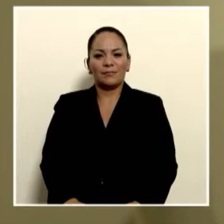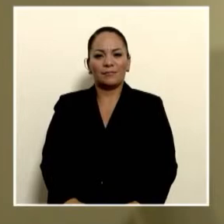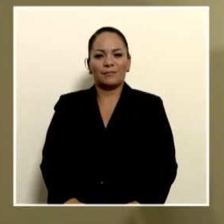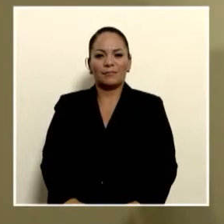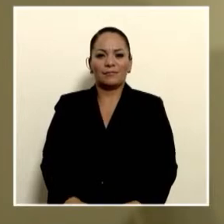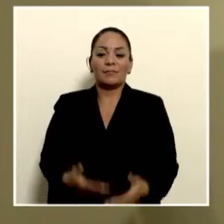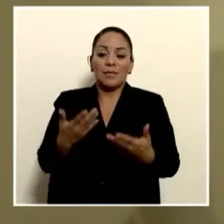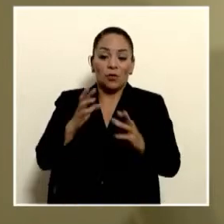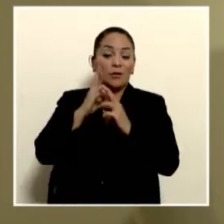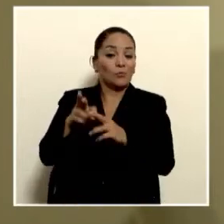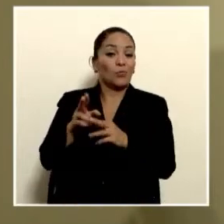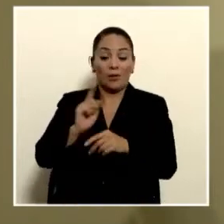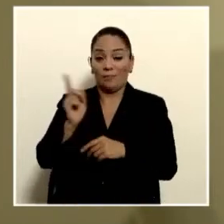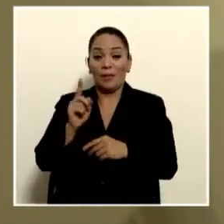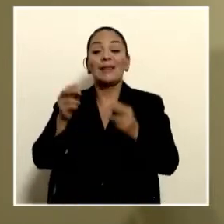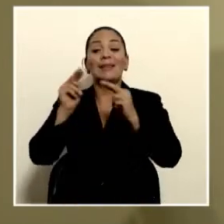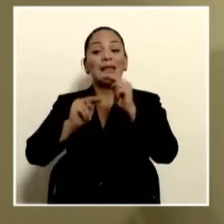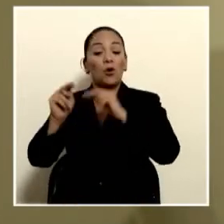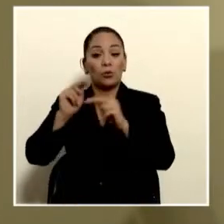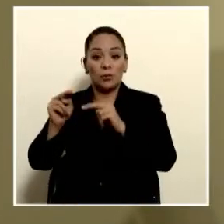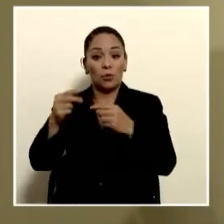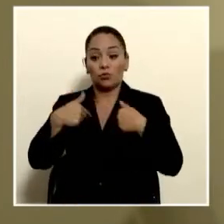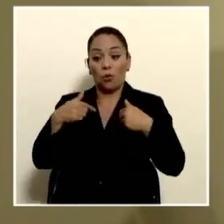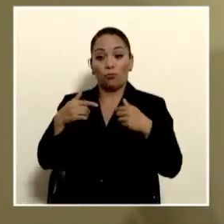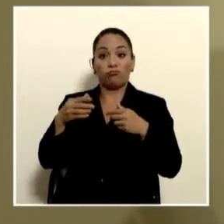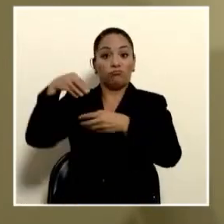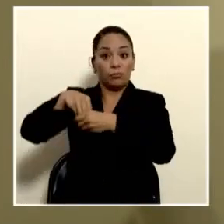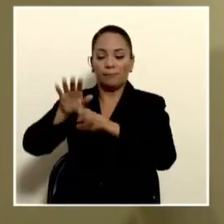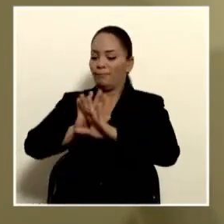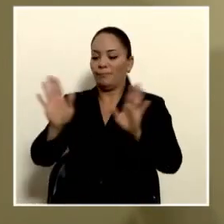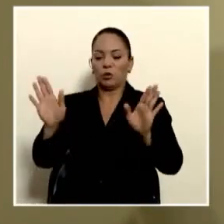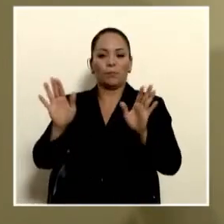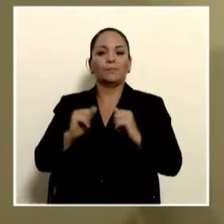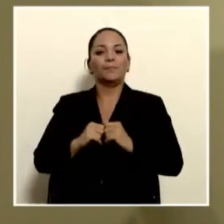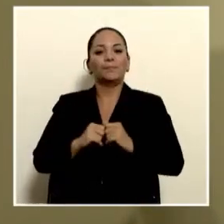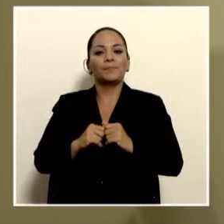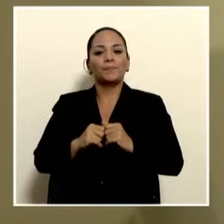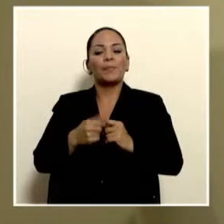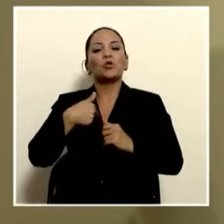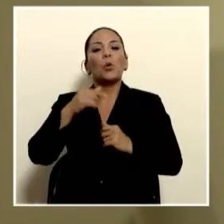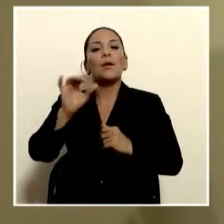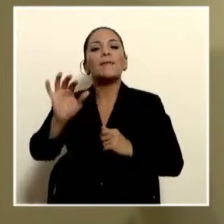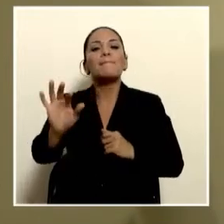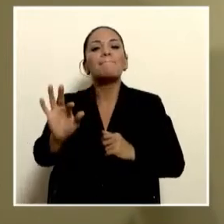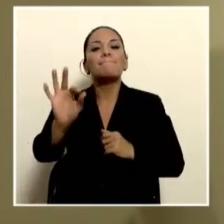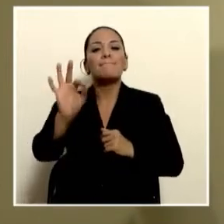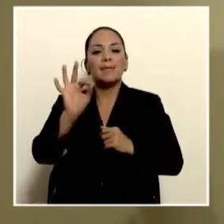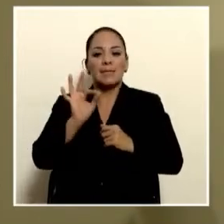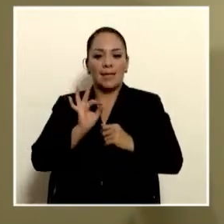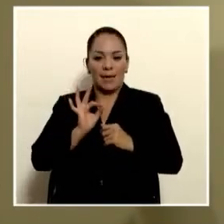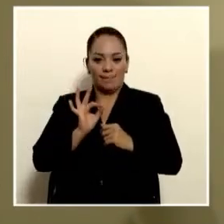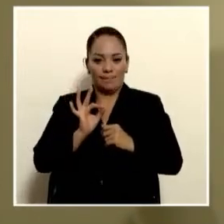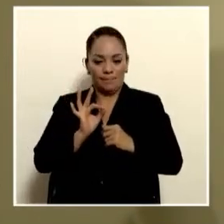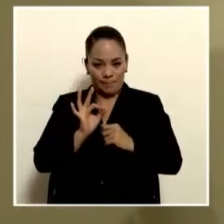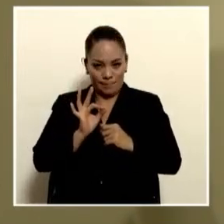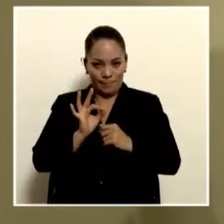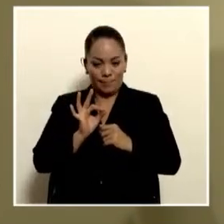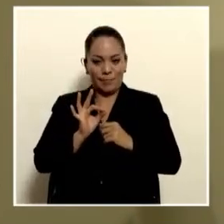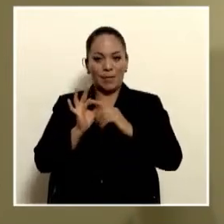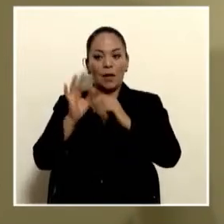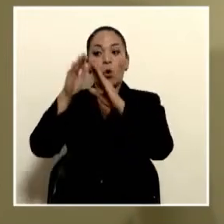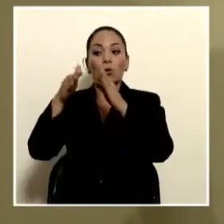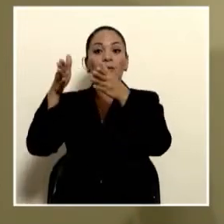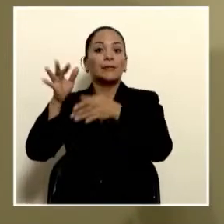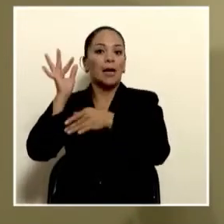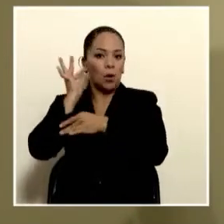ya espero haberle aclarado. Esa negociación yo no voy a tener nada que ver. invité a la Contralora a que nos dé